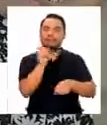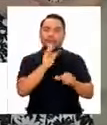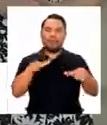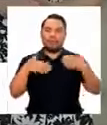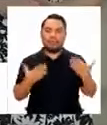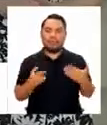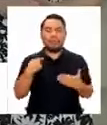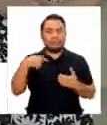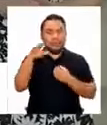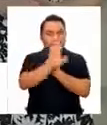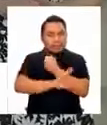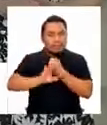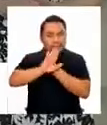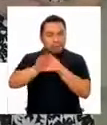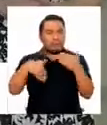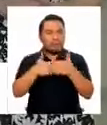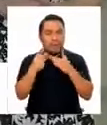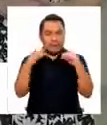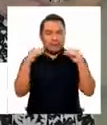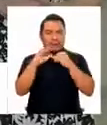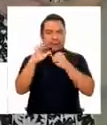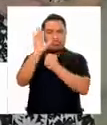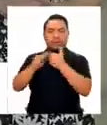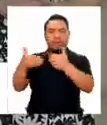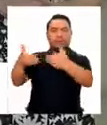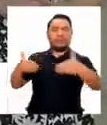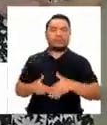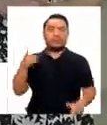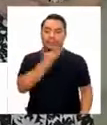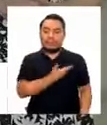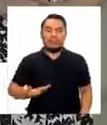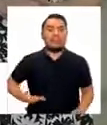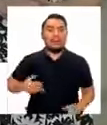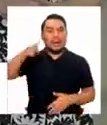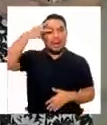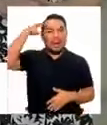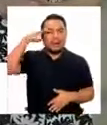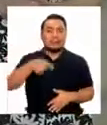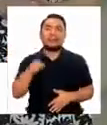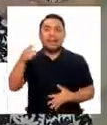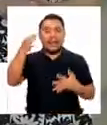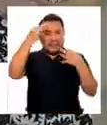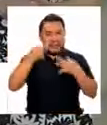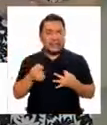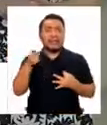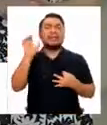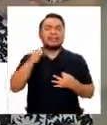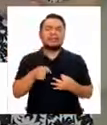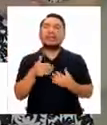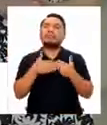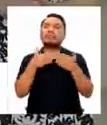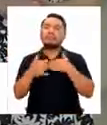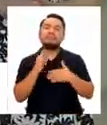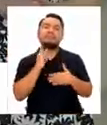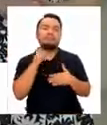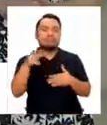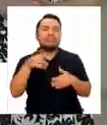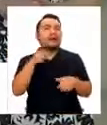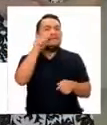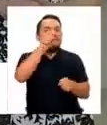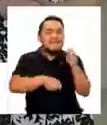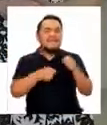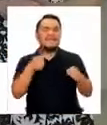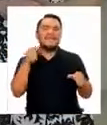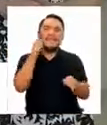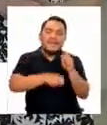la defensa y promoción de la democracia. El señor López ha decidido afectar gravemente las